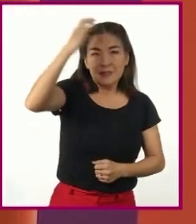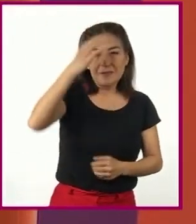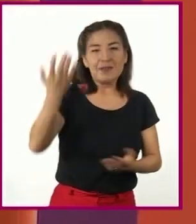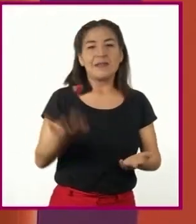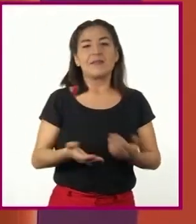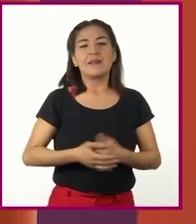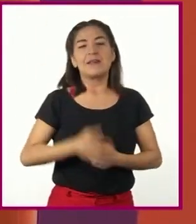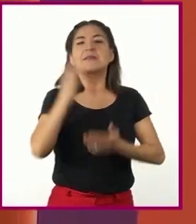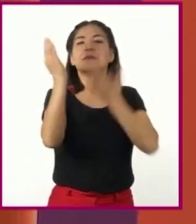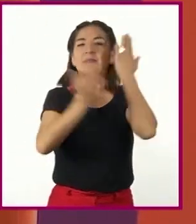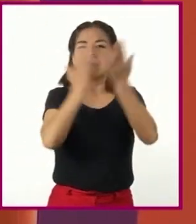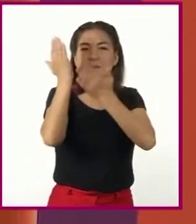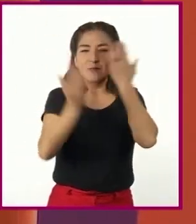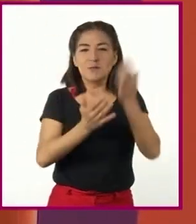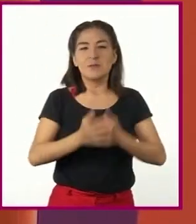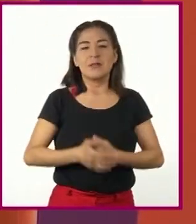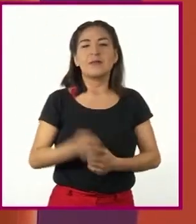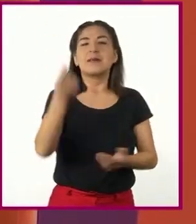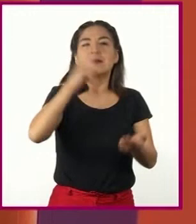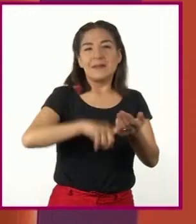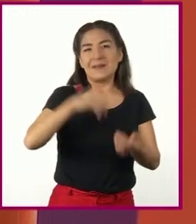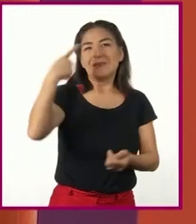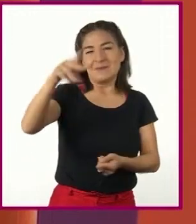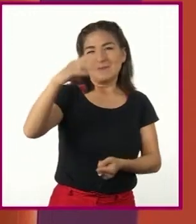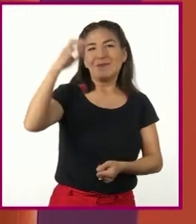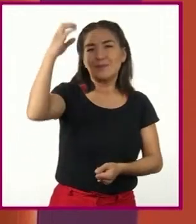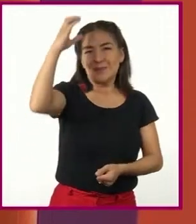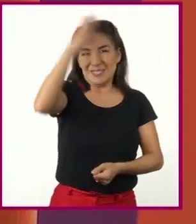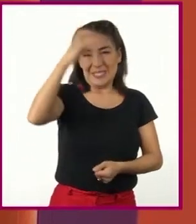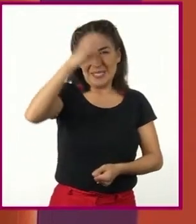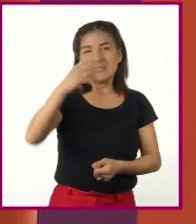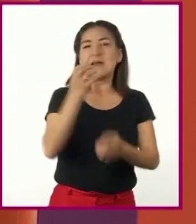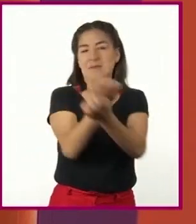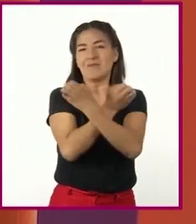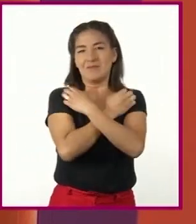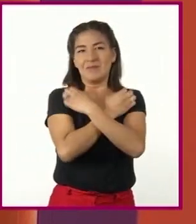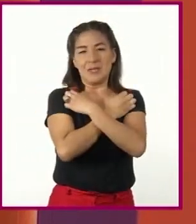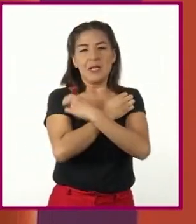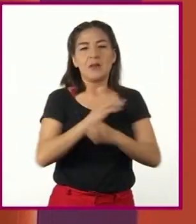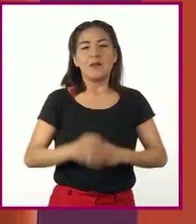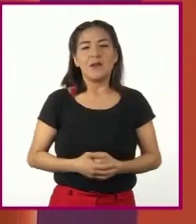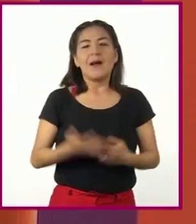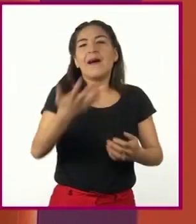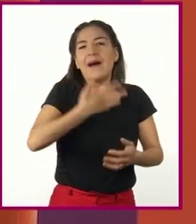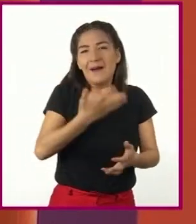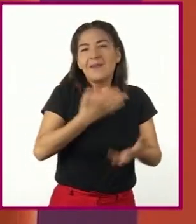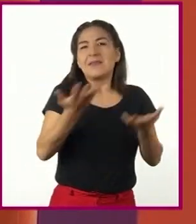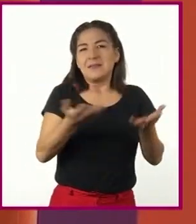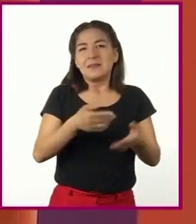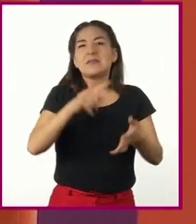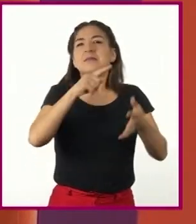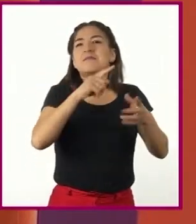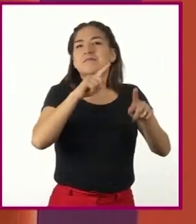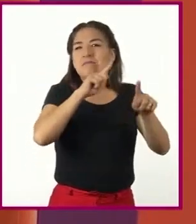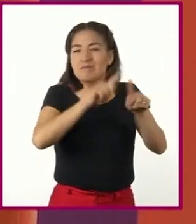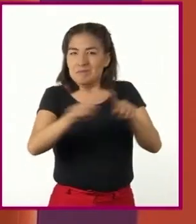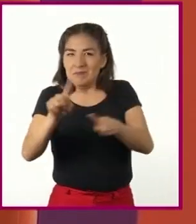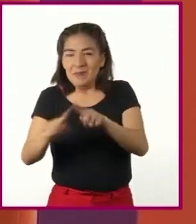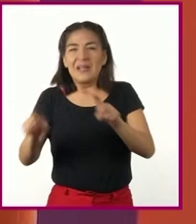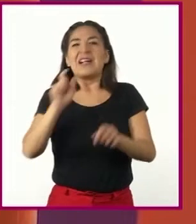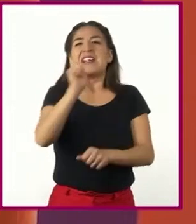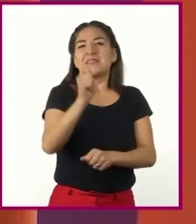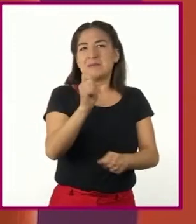los que estudian las ciencias de la educación. Y bueno, hay muchos enfoques para definir